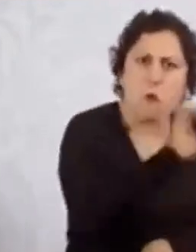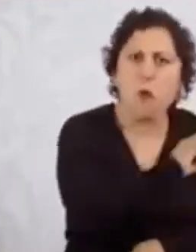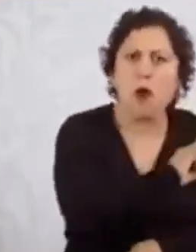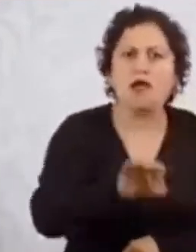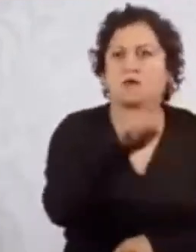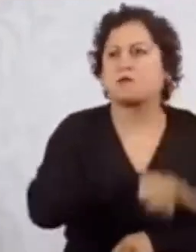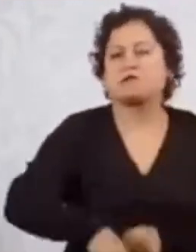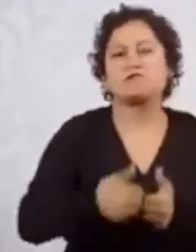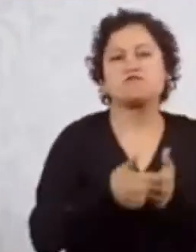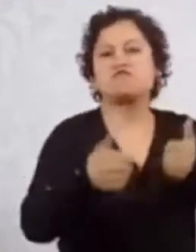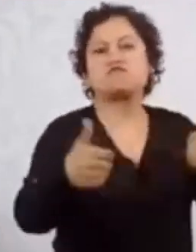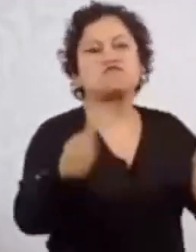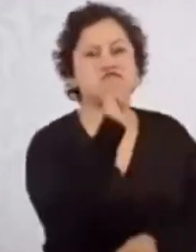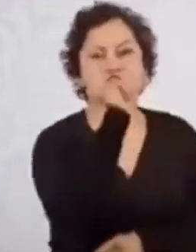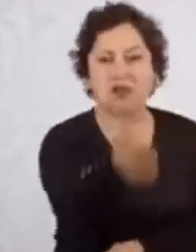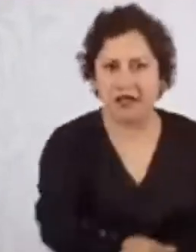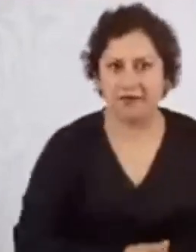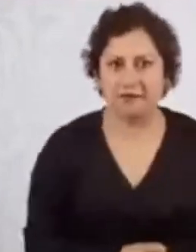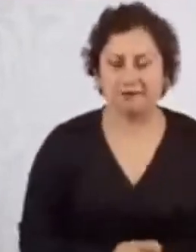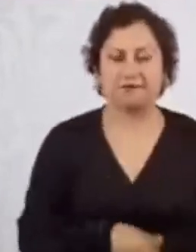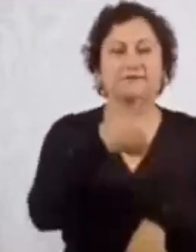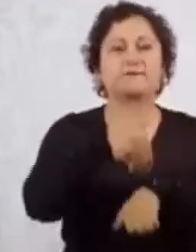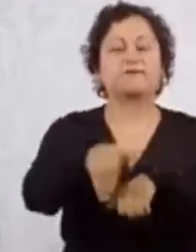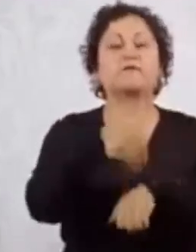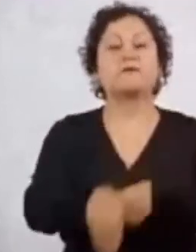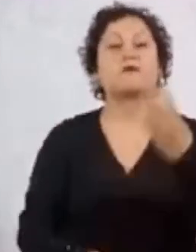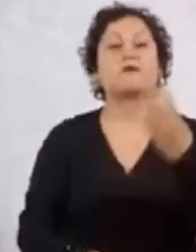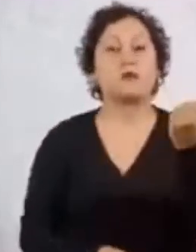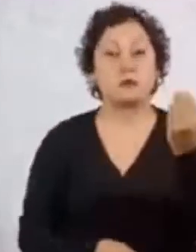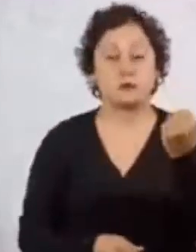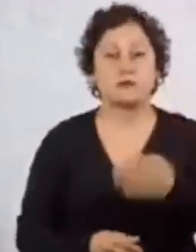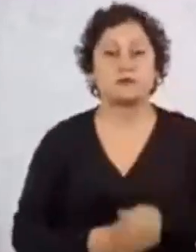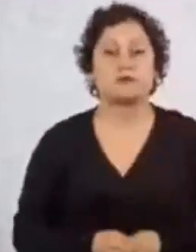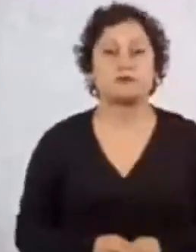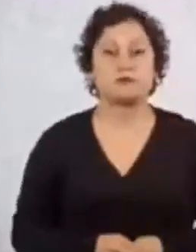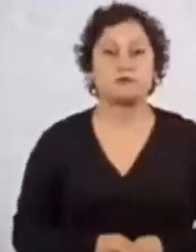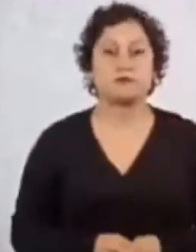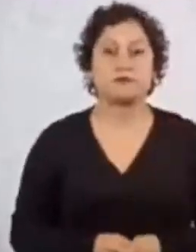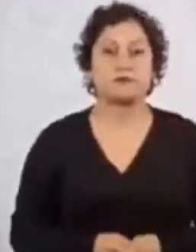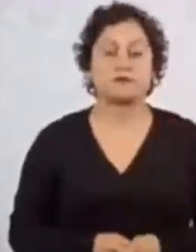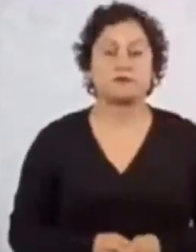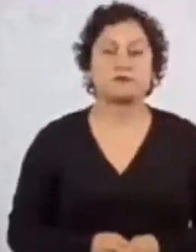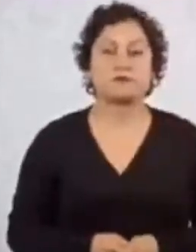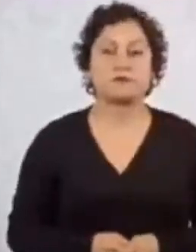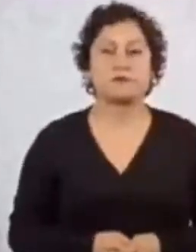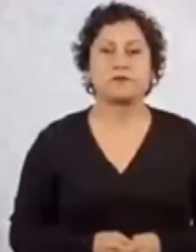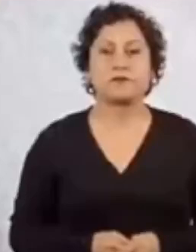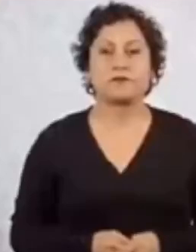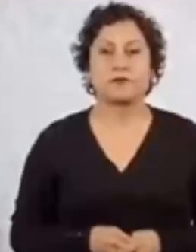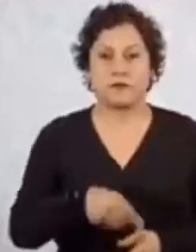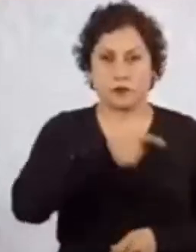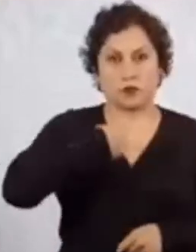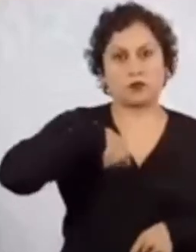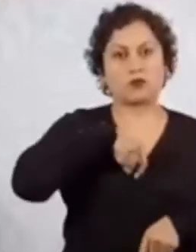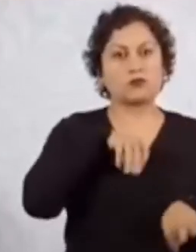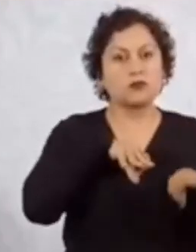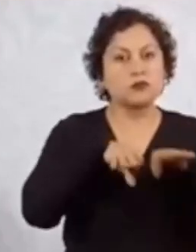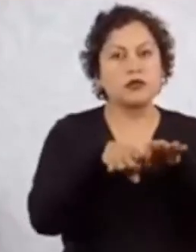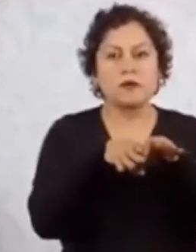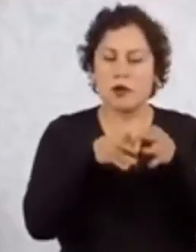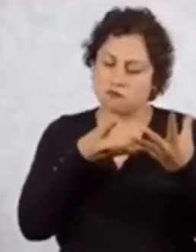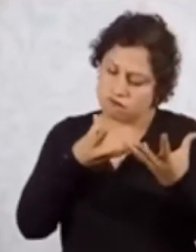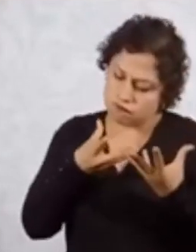Sheinbaum de, sobre todo, proteger a una población que cada vez más